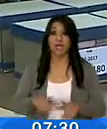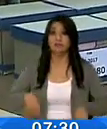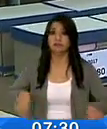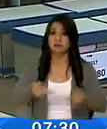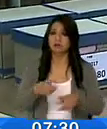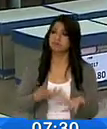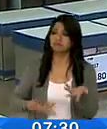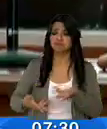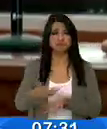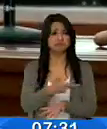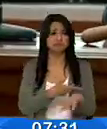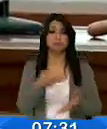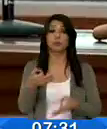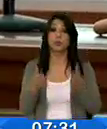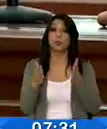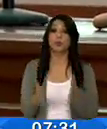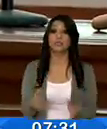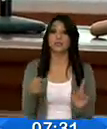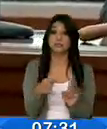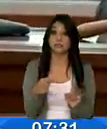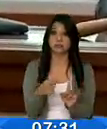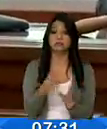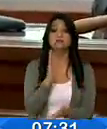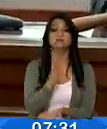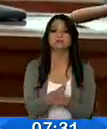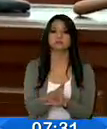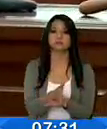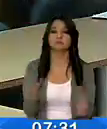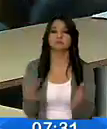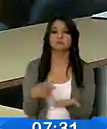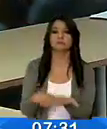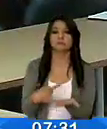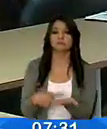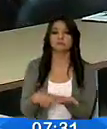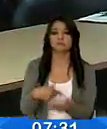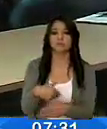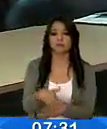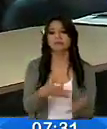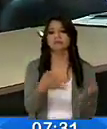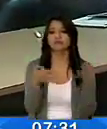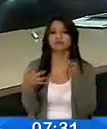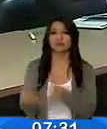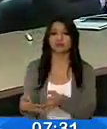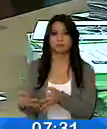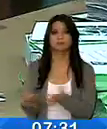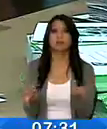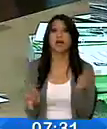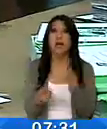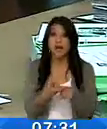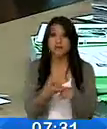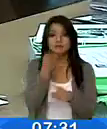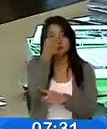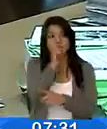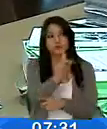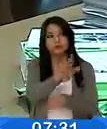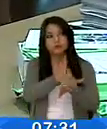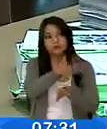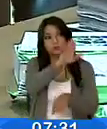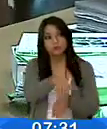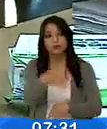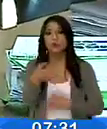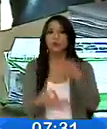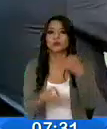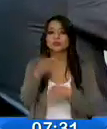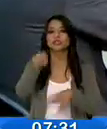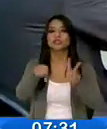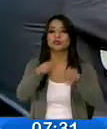ambiente de cordialidad, el juez Iván Saquicela suspendió la audiencia por varios días, mientras toma la decisión a quien llama a juicio por